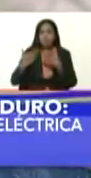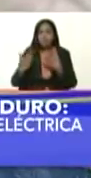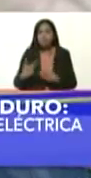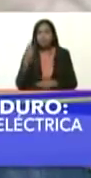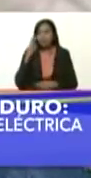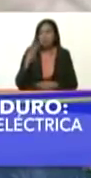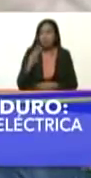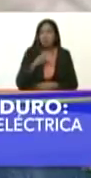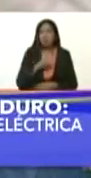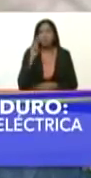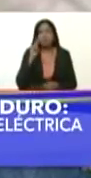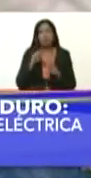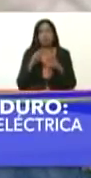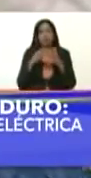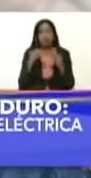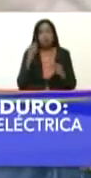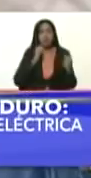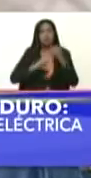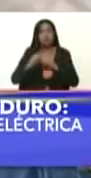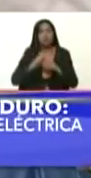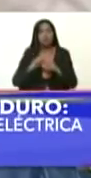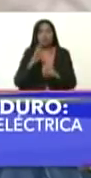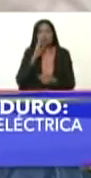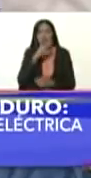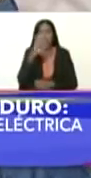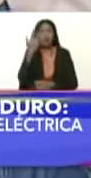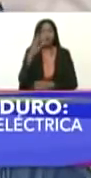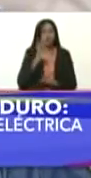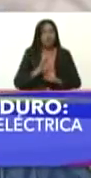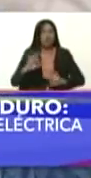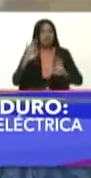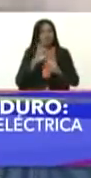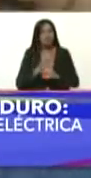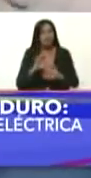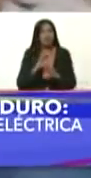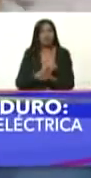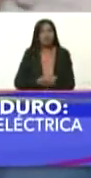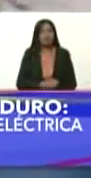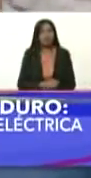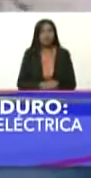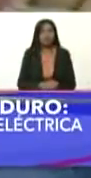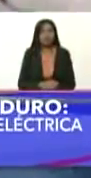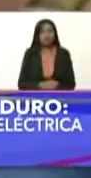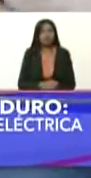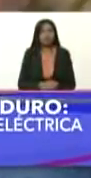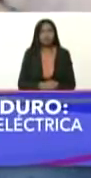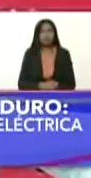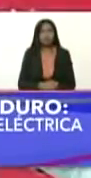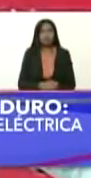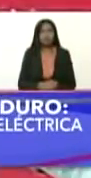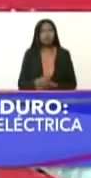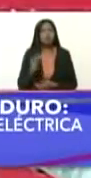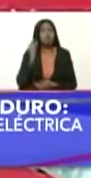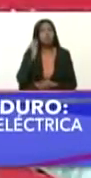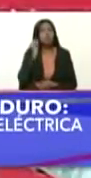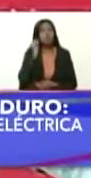es. Y vamos a hacer todo para defenderla, que eso no le quepa la menor duda a nadie. Mariani,